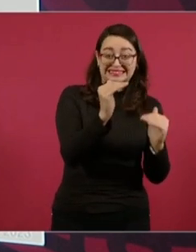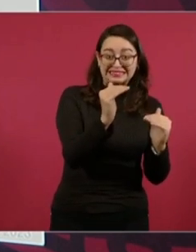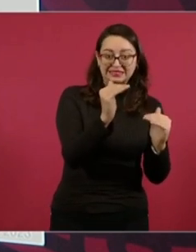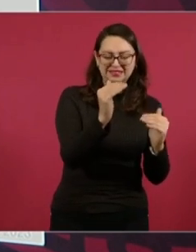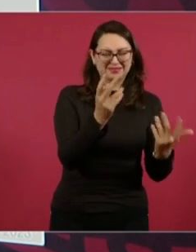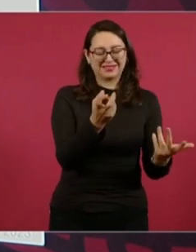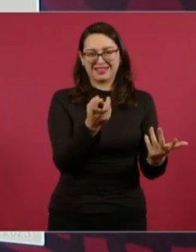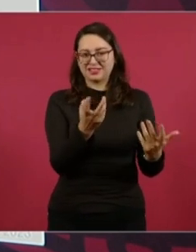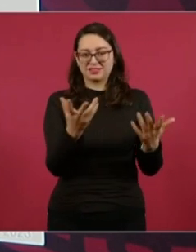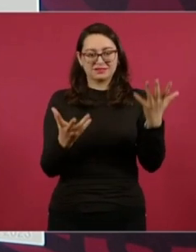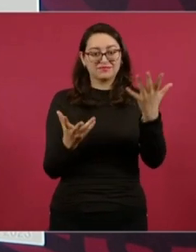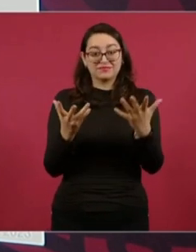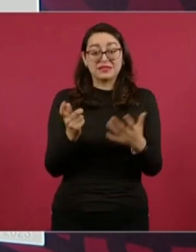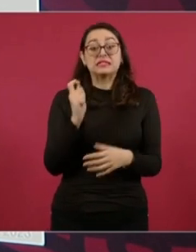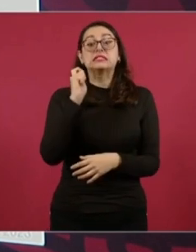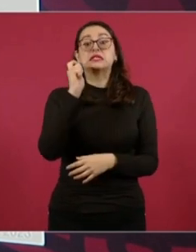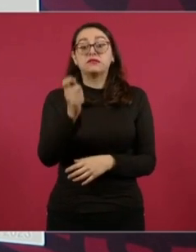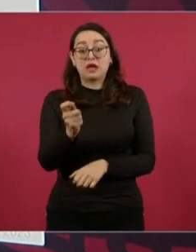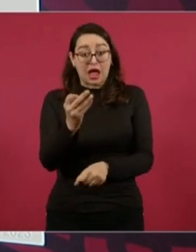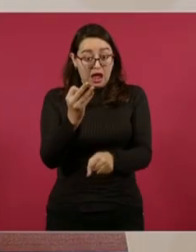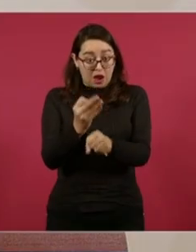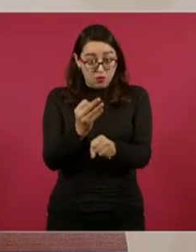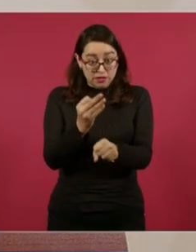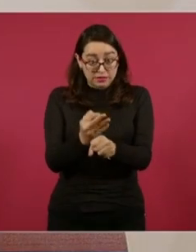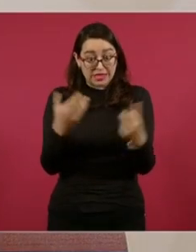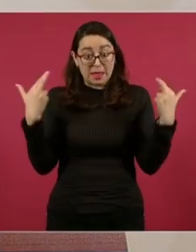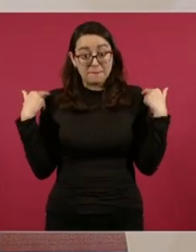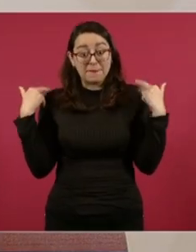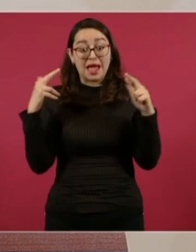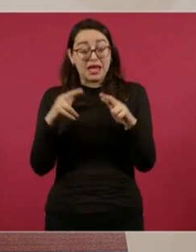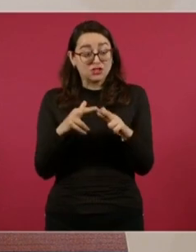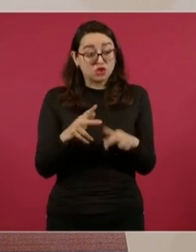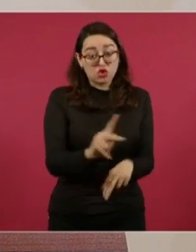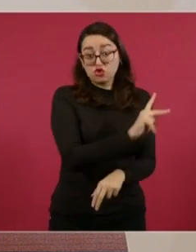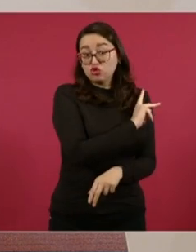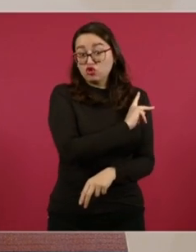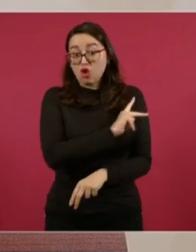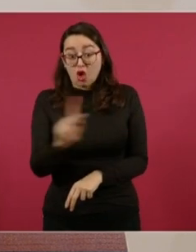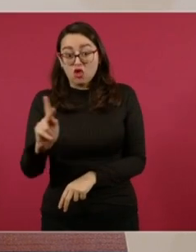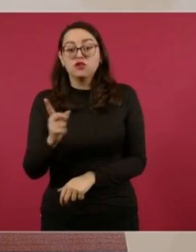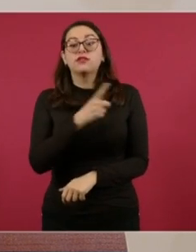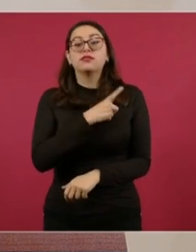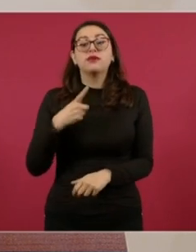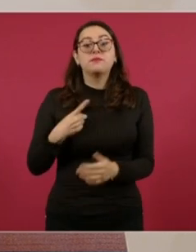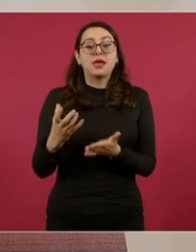O sea, ya nadie puede ganar menos que esto.